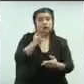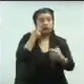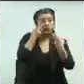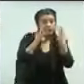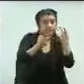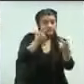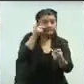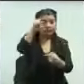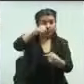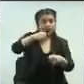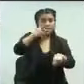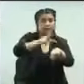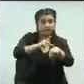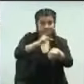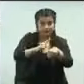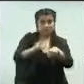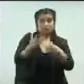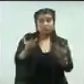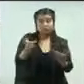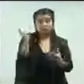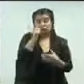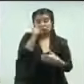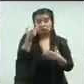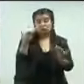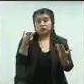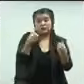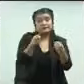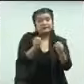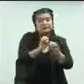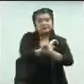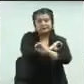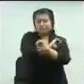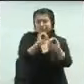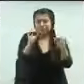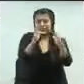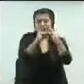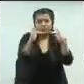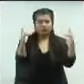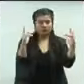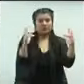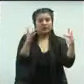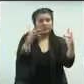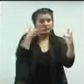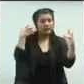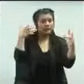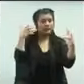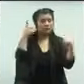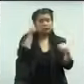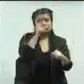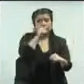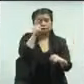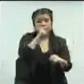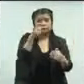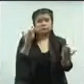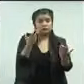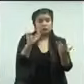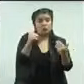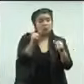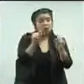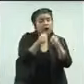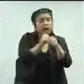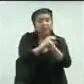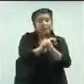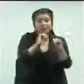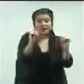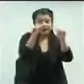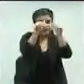tarde. No he podido hacer nada con este puente porque ni siquiera han querido hacer los estudios